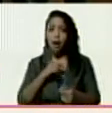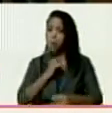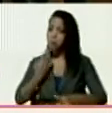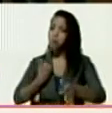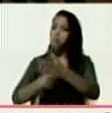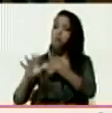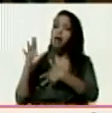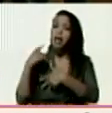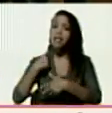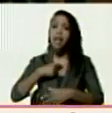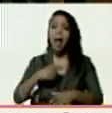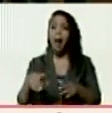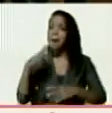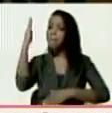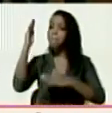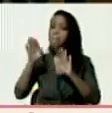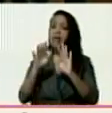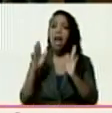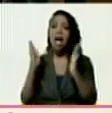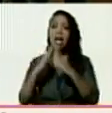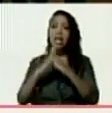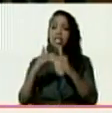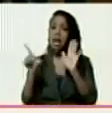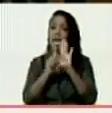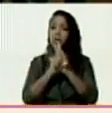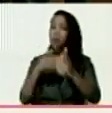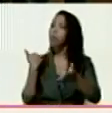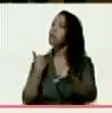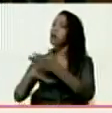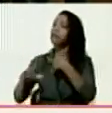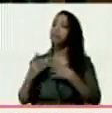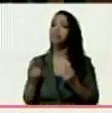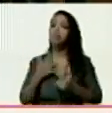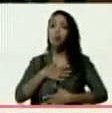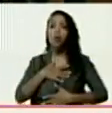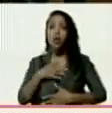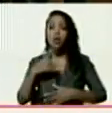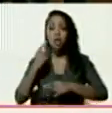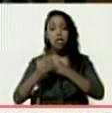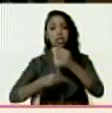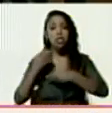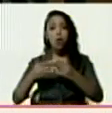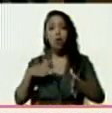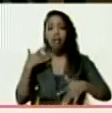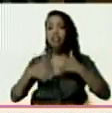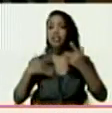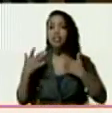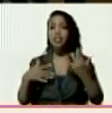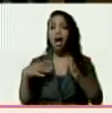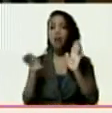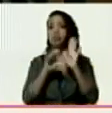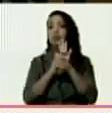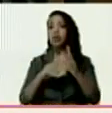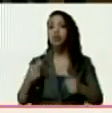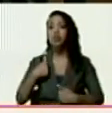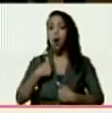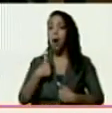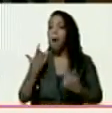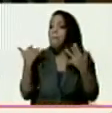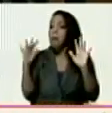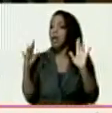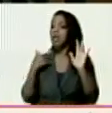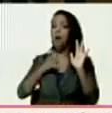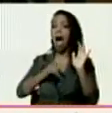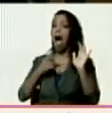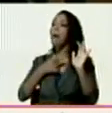Federal Legislativo y hacer un acto legislativo, un acto constitucional donde mejor me parezca y puedo decir tengo